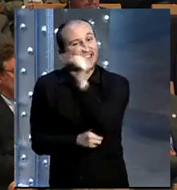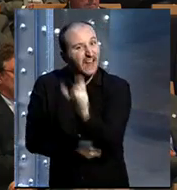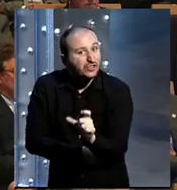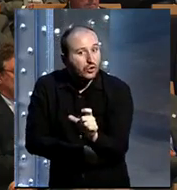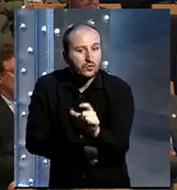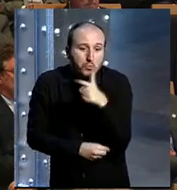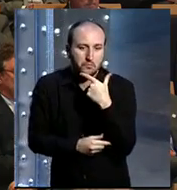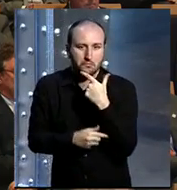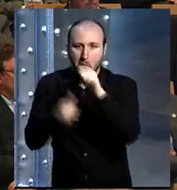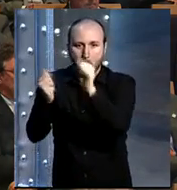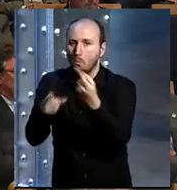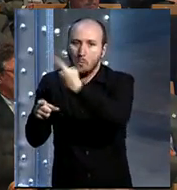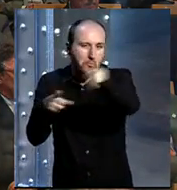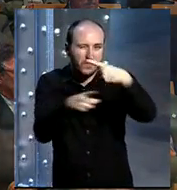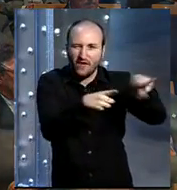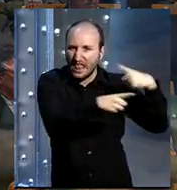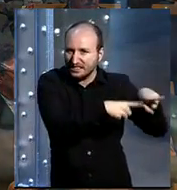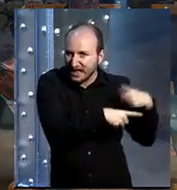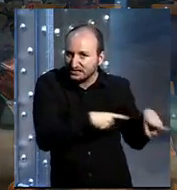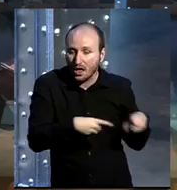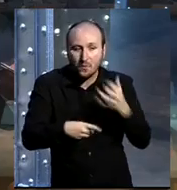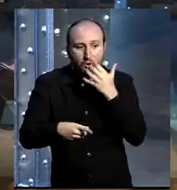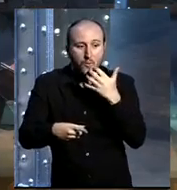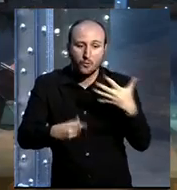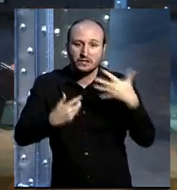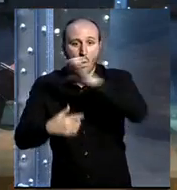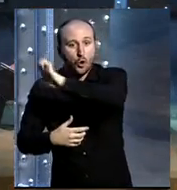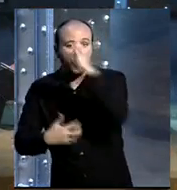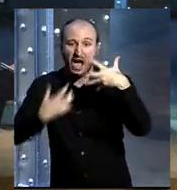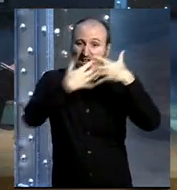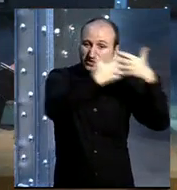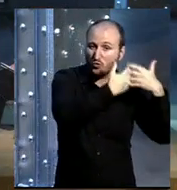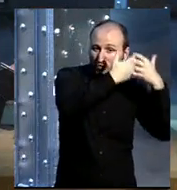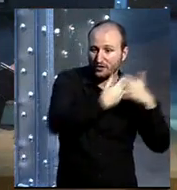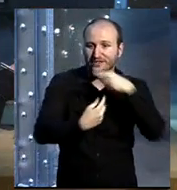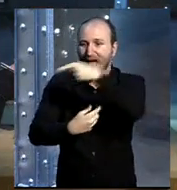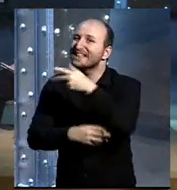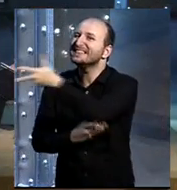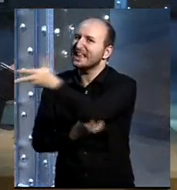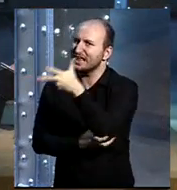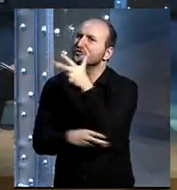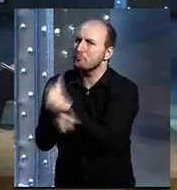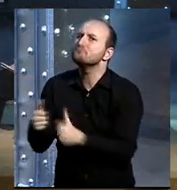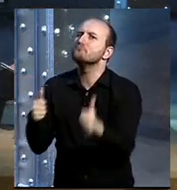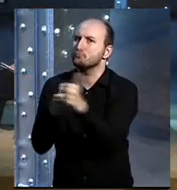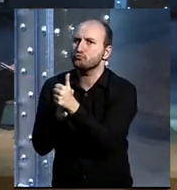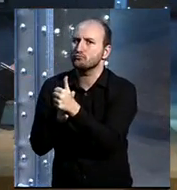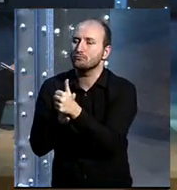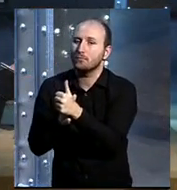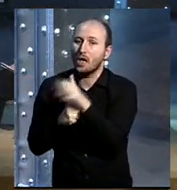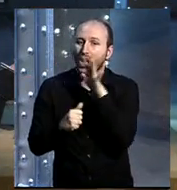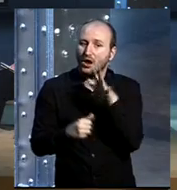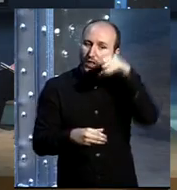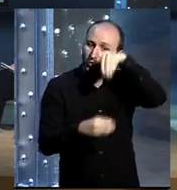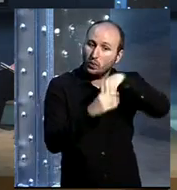muy diferentes. Cuando uno observa Europa y Estados Unidos, en Europa, repito, es un derecho fundamental. Hay una concepción